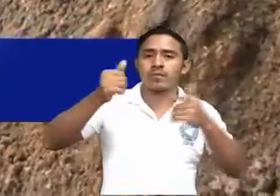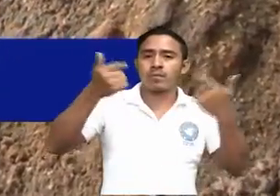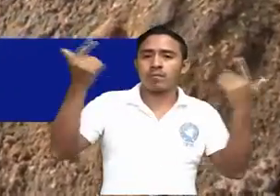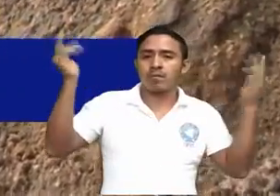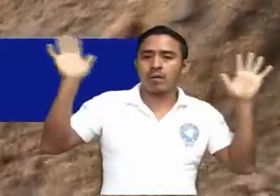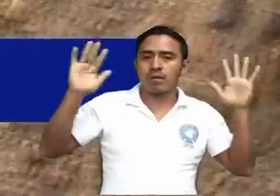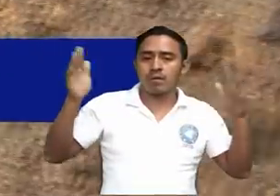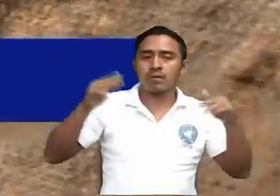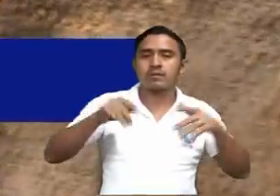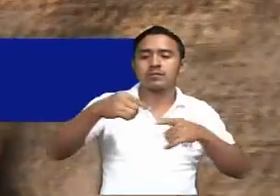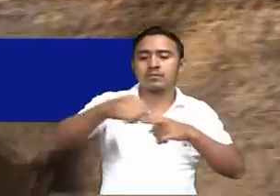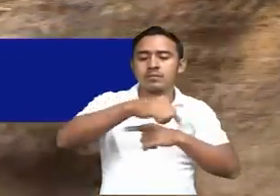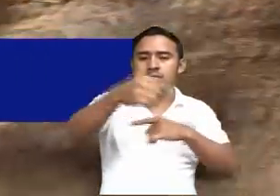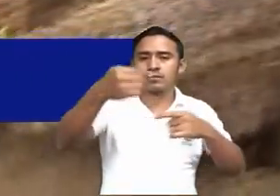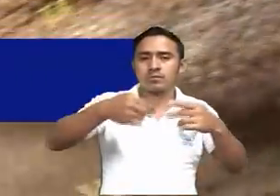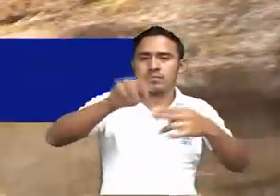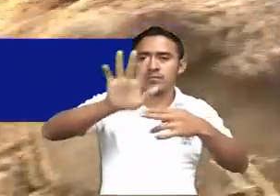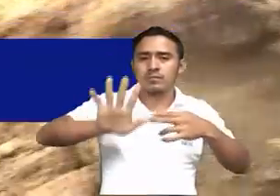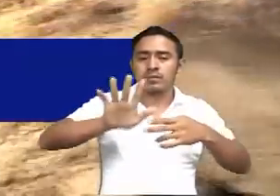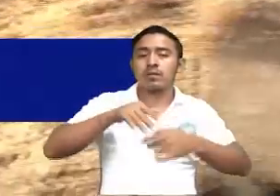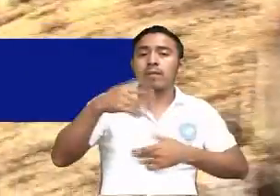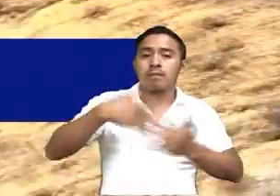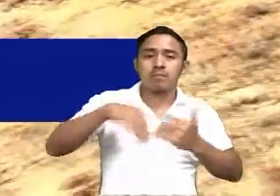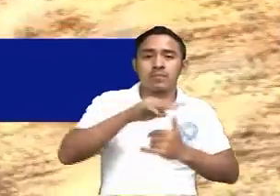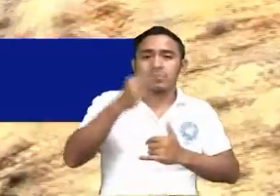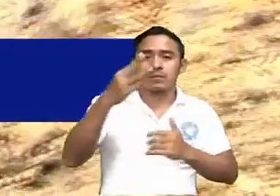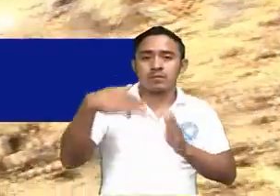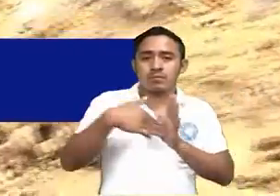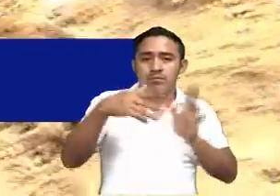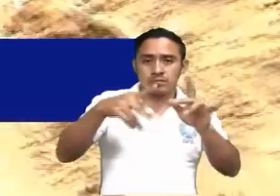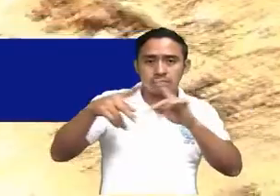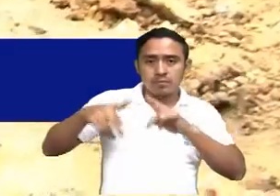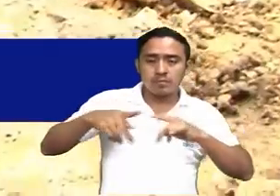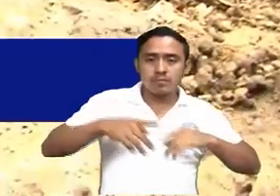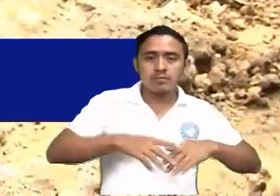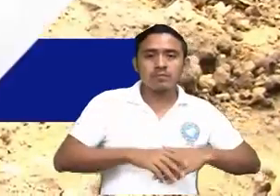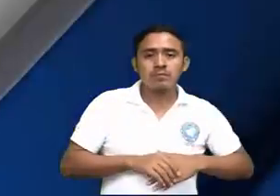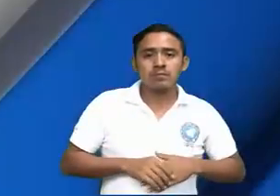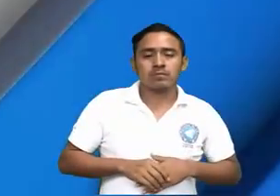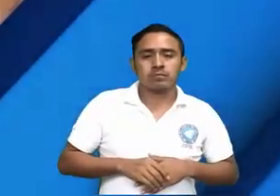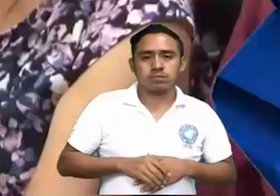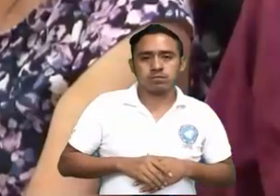en el Distrito 5, donde habitan más de 3.000 habitantes.